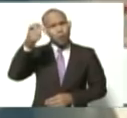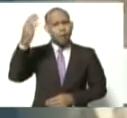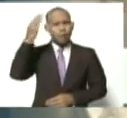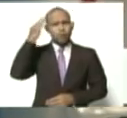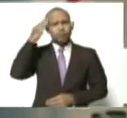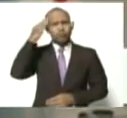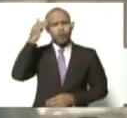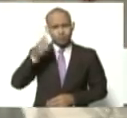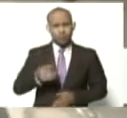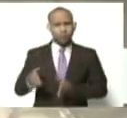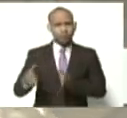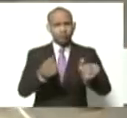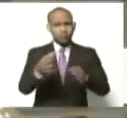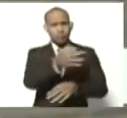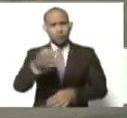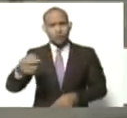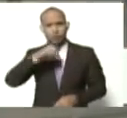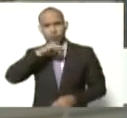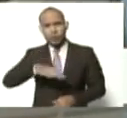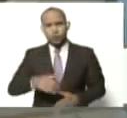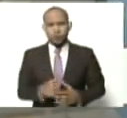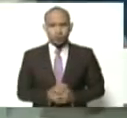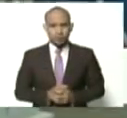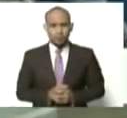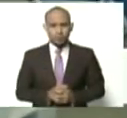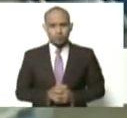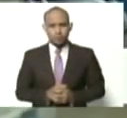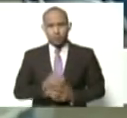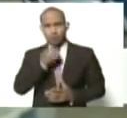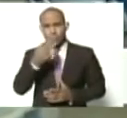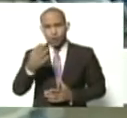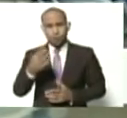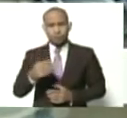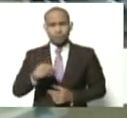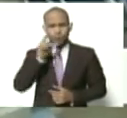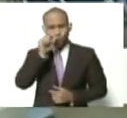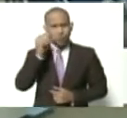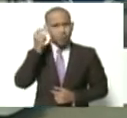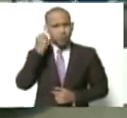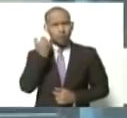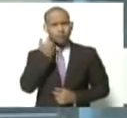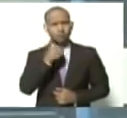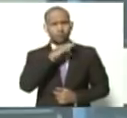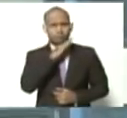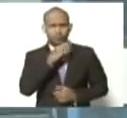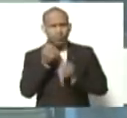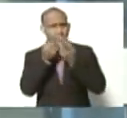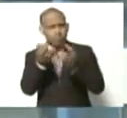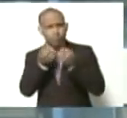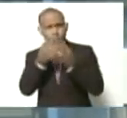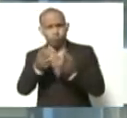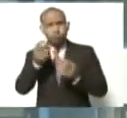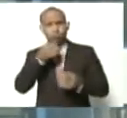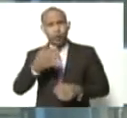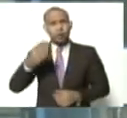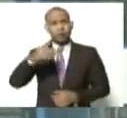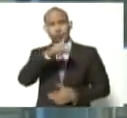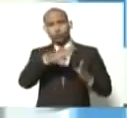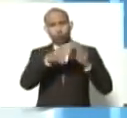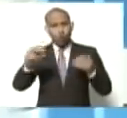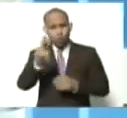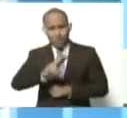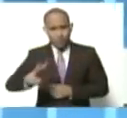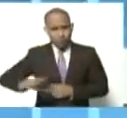camino correcto de la historia. Presidente, nos comentaban los pacientes y los familiares, y es bueno que toda Venezuela lo sepa, que en la